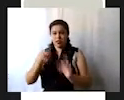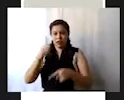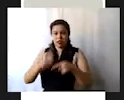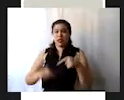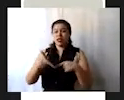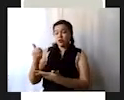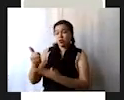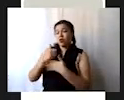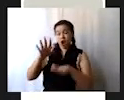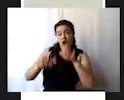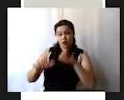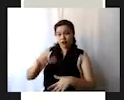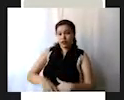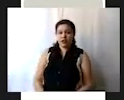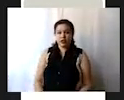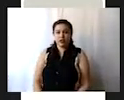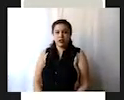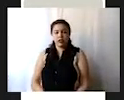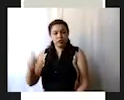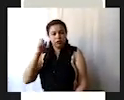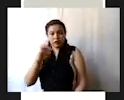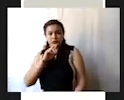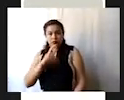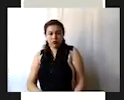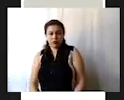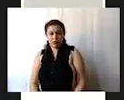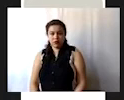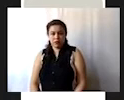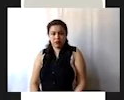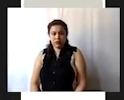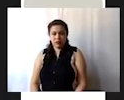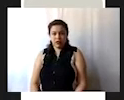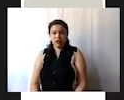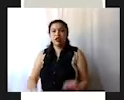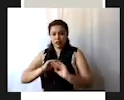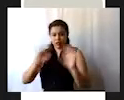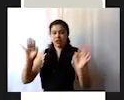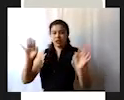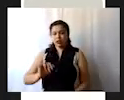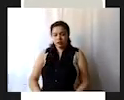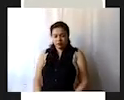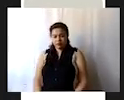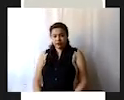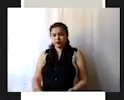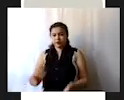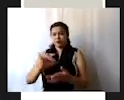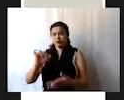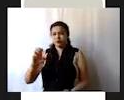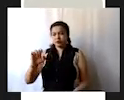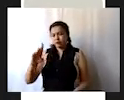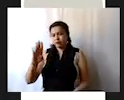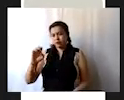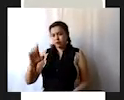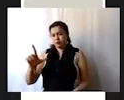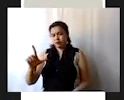ayuda, sí. ¿Allí? ¿Me escuchan mejor? Sí, se escucha ahí claramente. Ok, Gracias, licenciada Isabel. bueno, gracias.